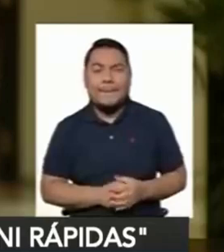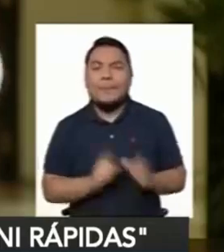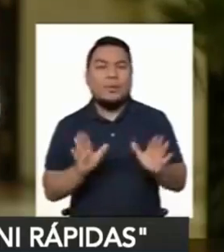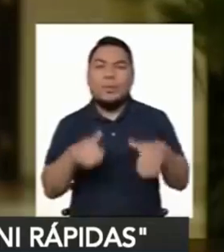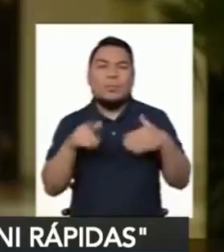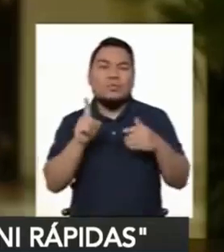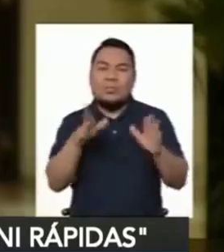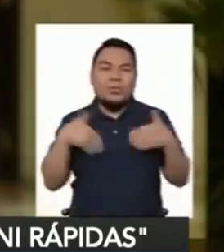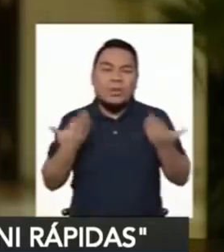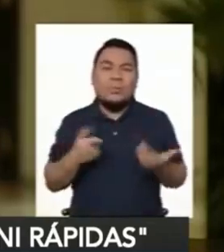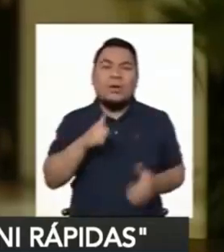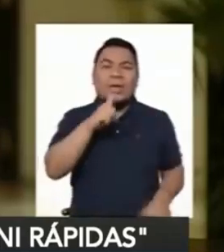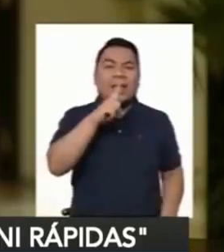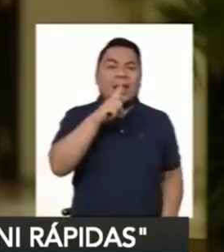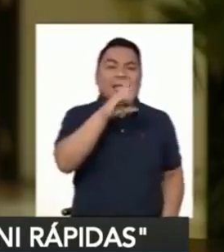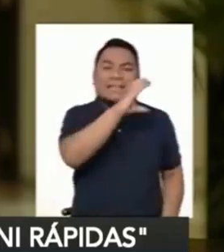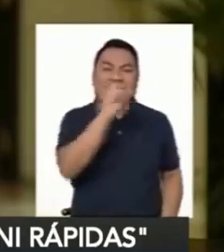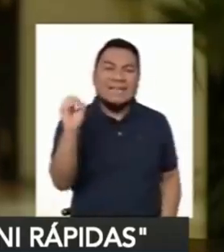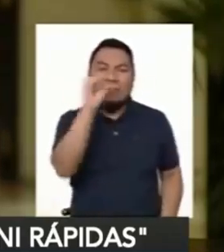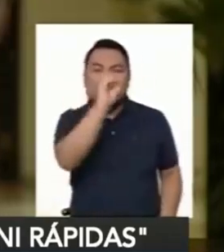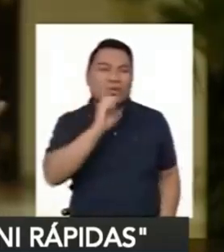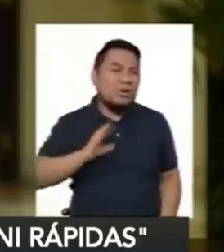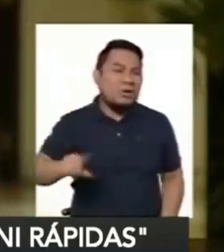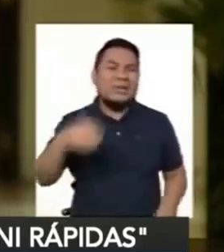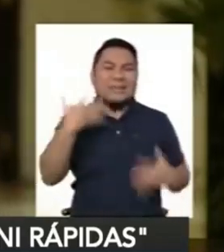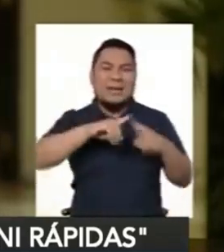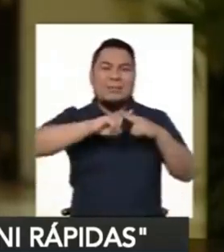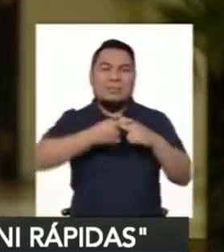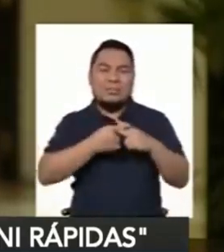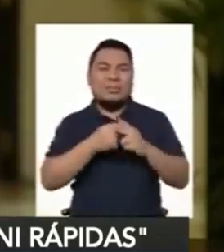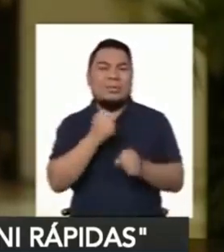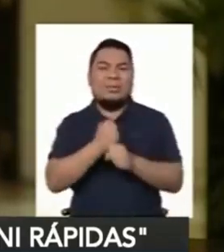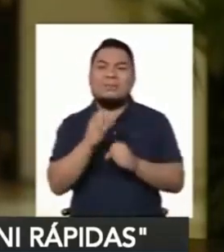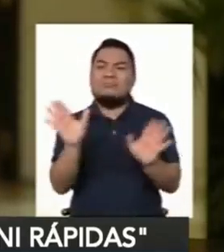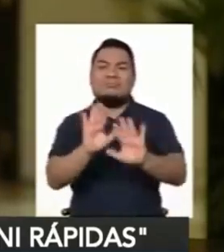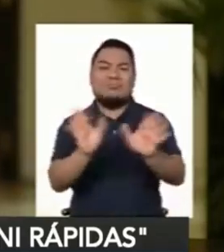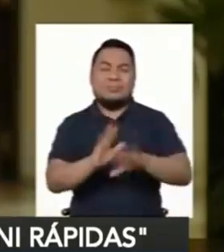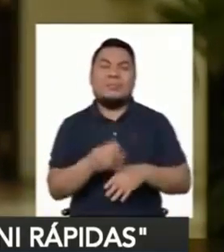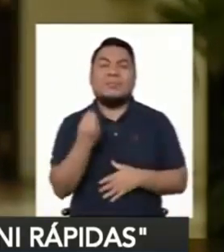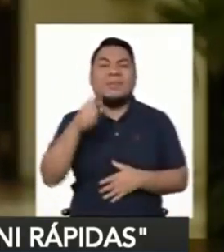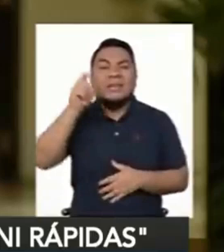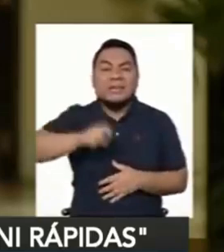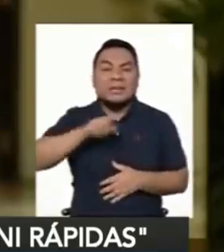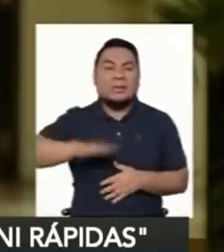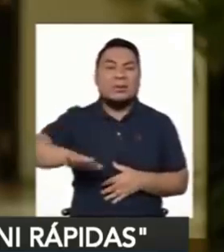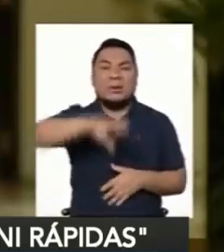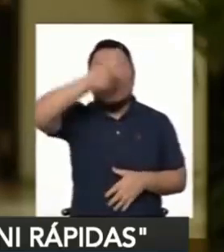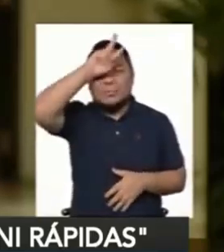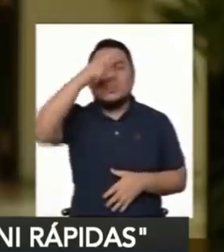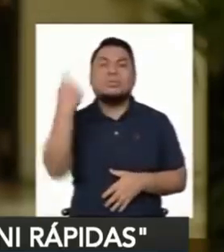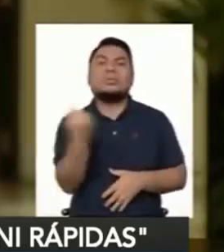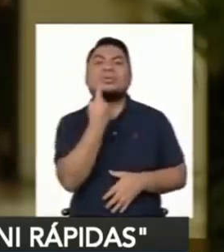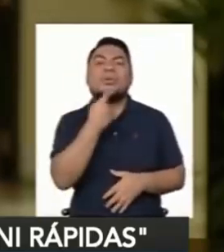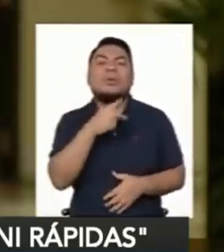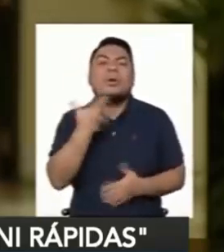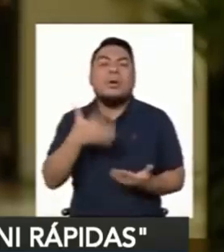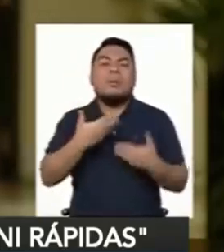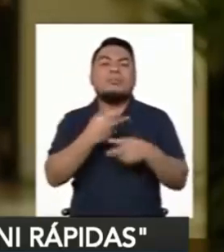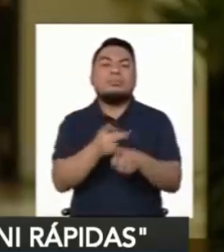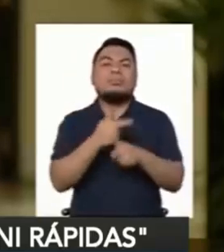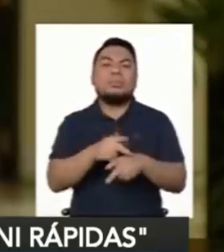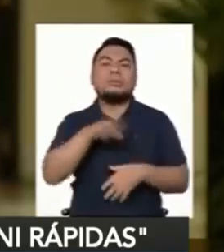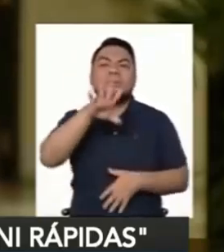al 100% del país, el 100% de necesidades que tiene el país, con solamente la producción